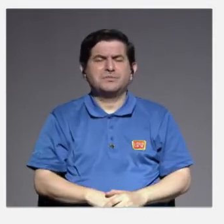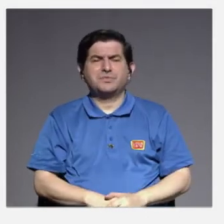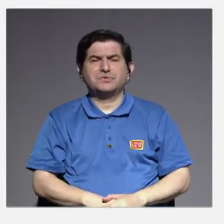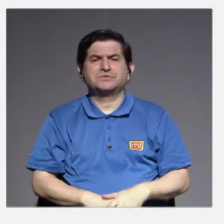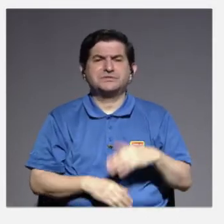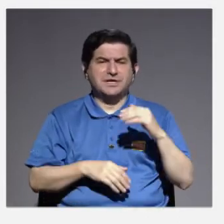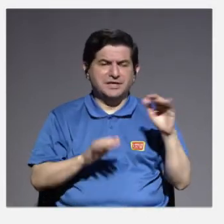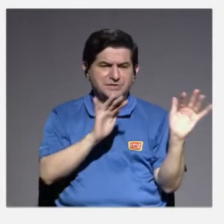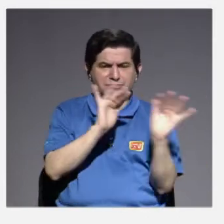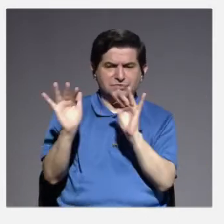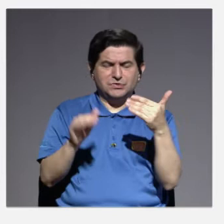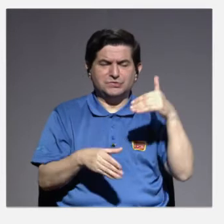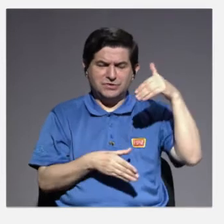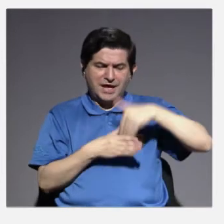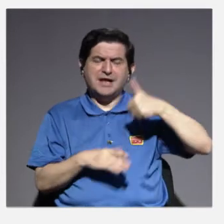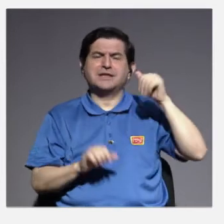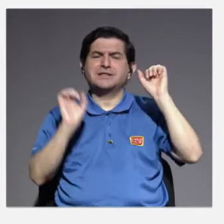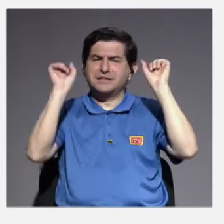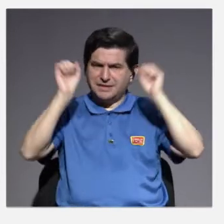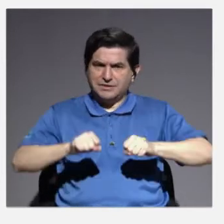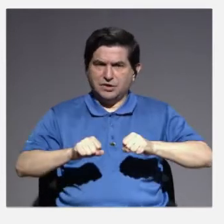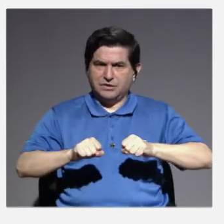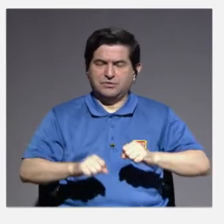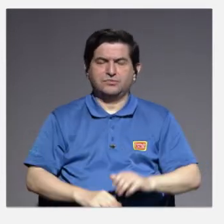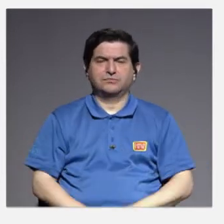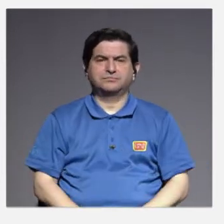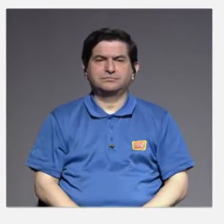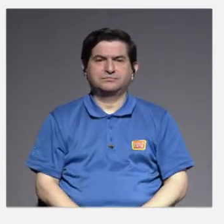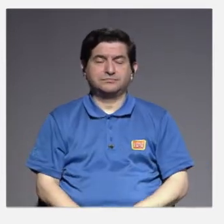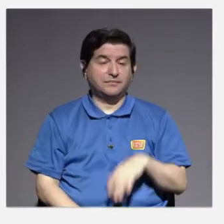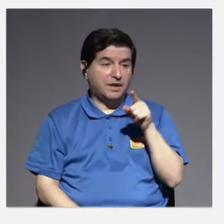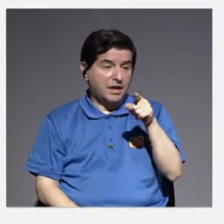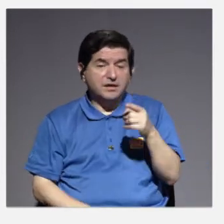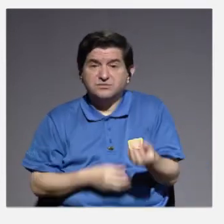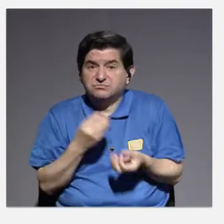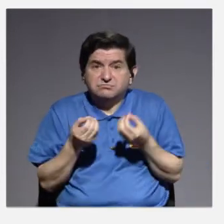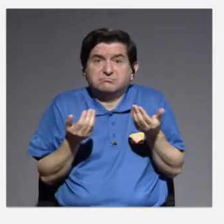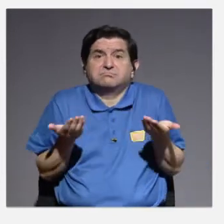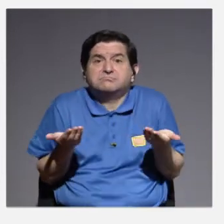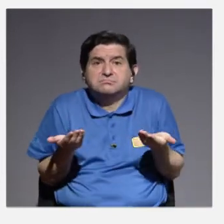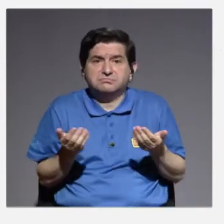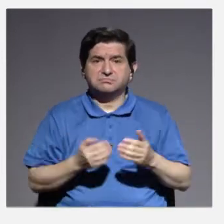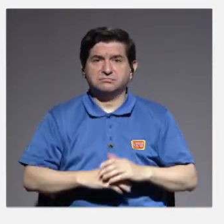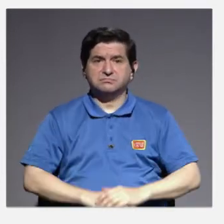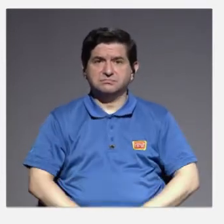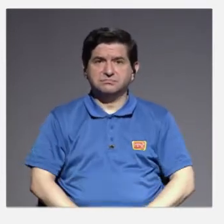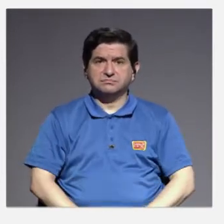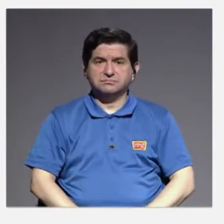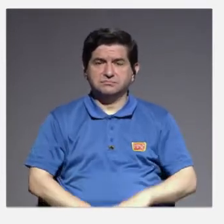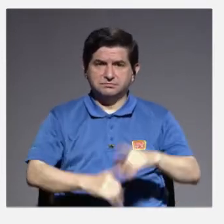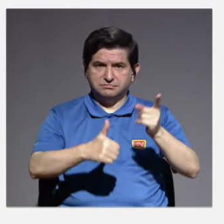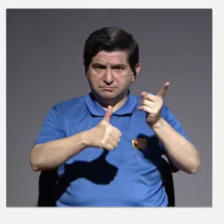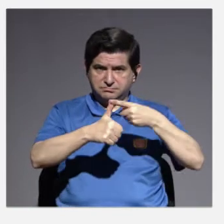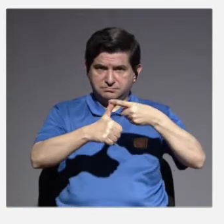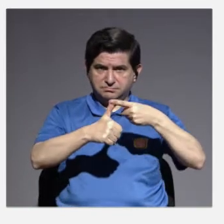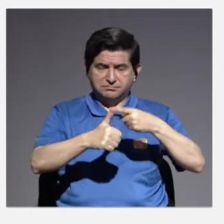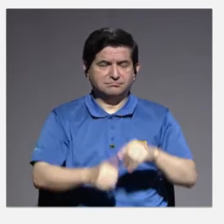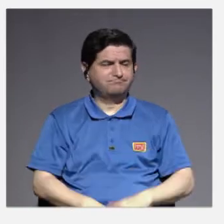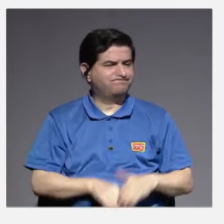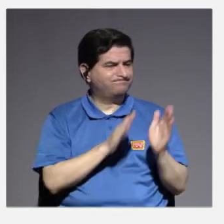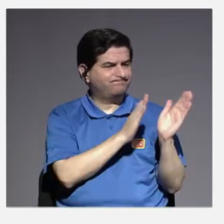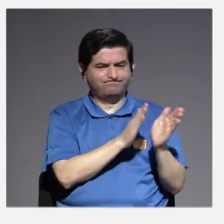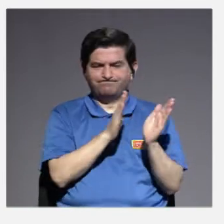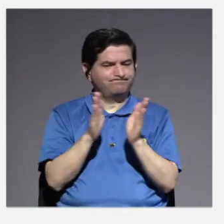tener a nivel interno. Entonces, básicamente eso lo que hace es que, en primer lugar, no se